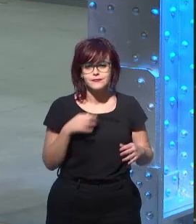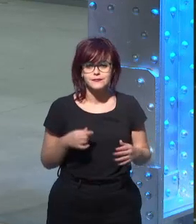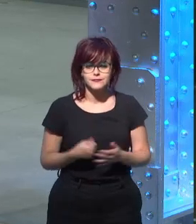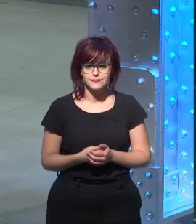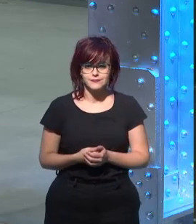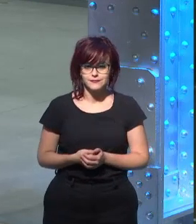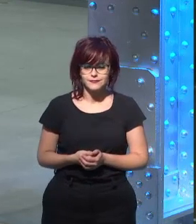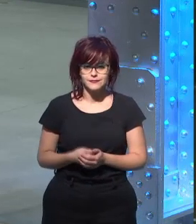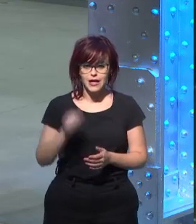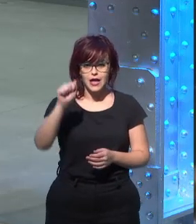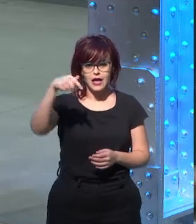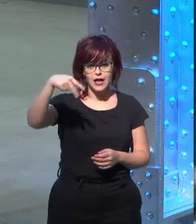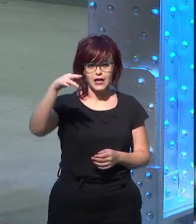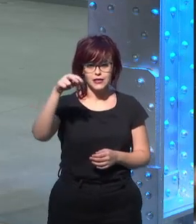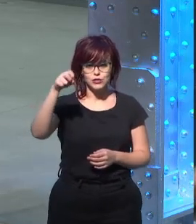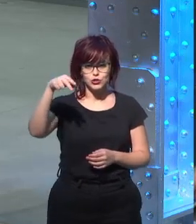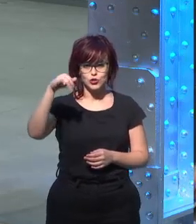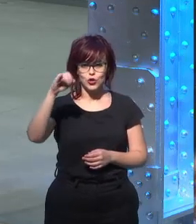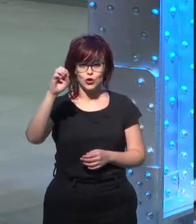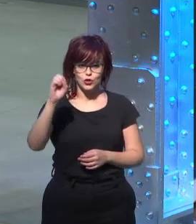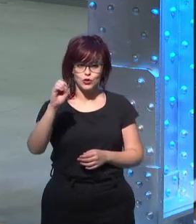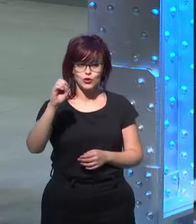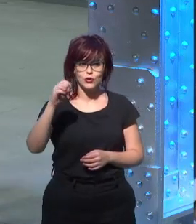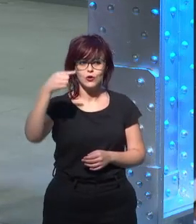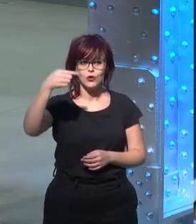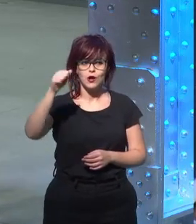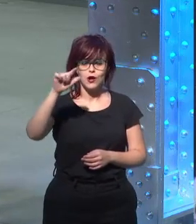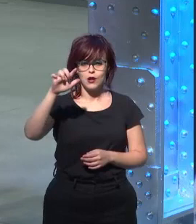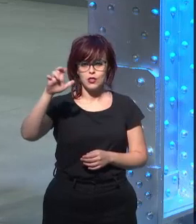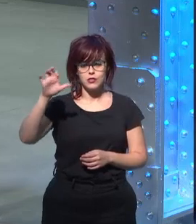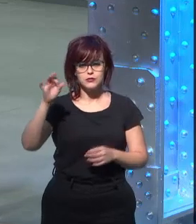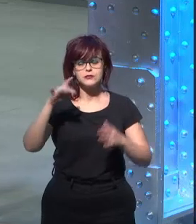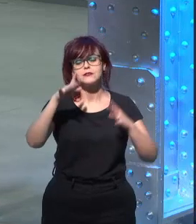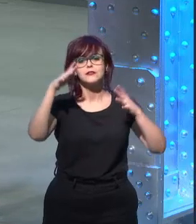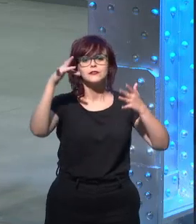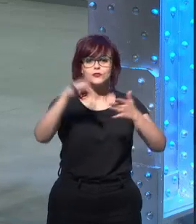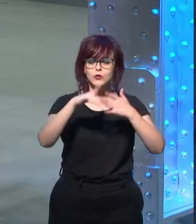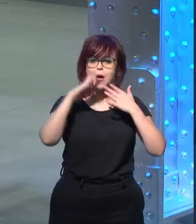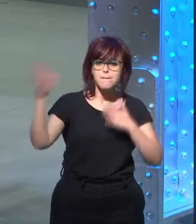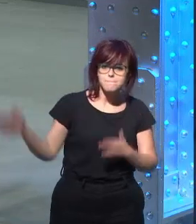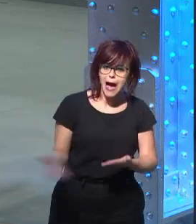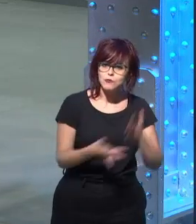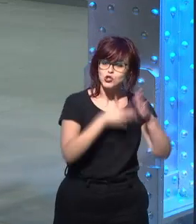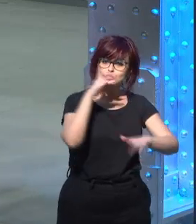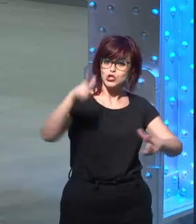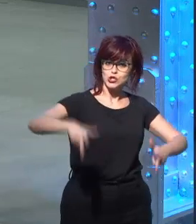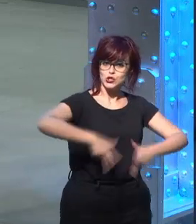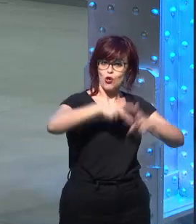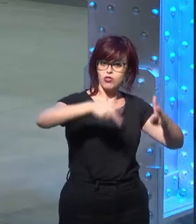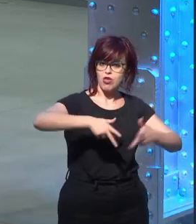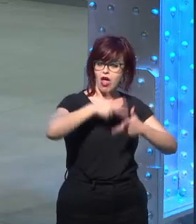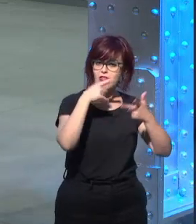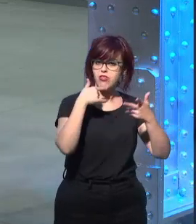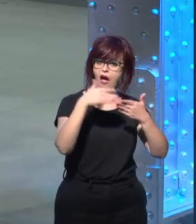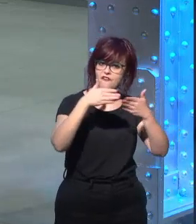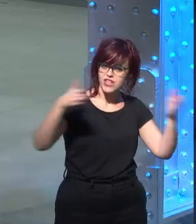que es Antonio Garrigues. Termino con sus palabras. Vamos hacia una nueva sociedad más